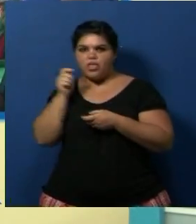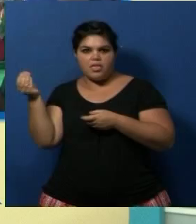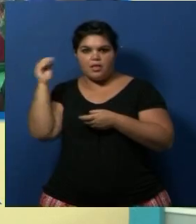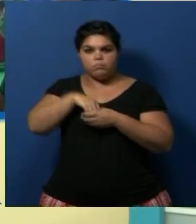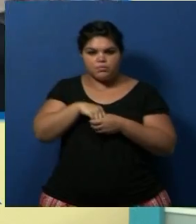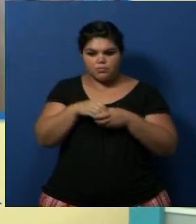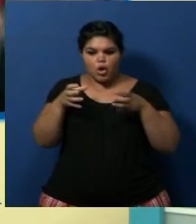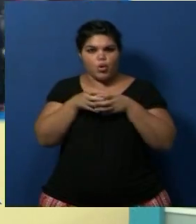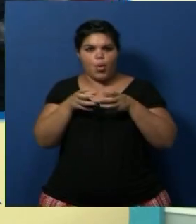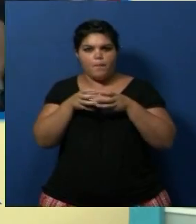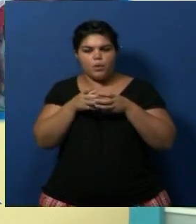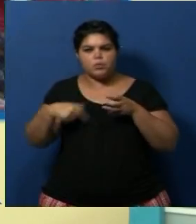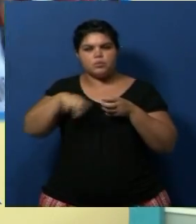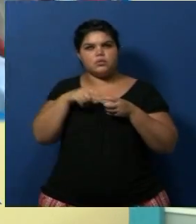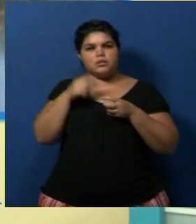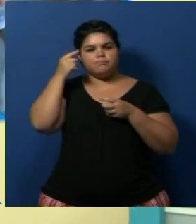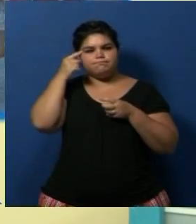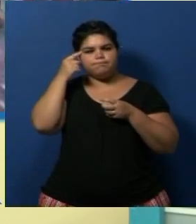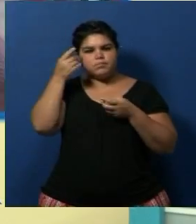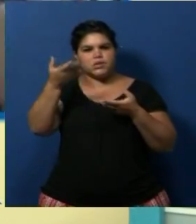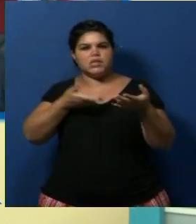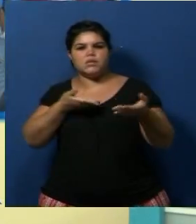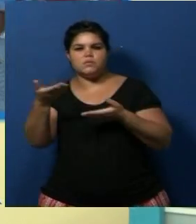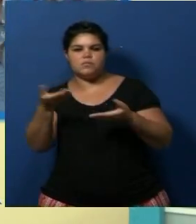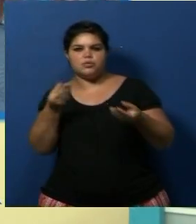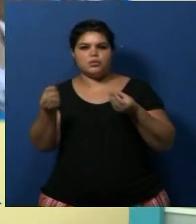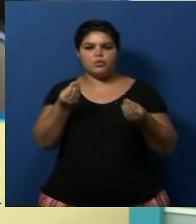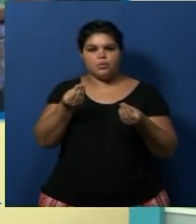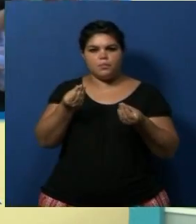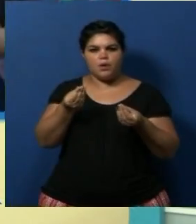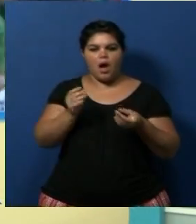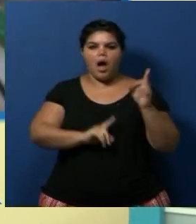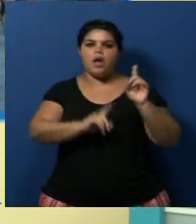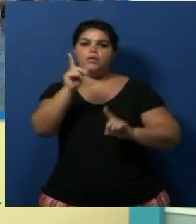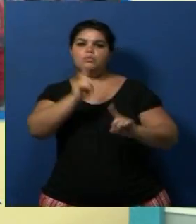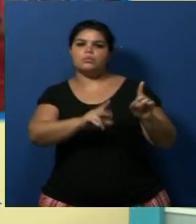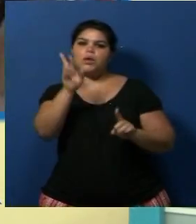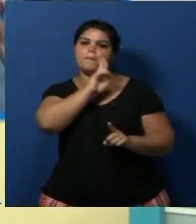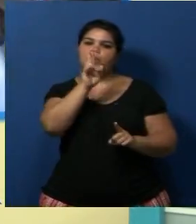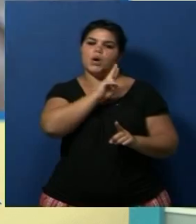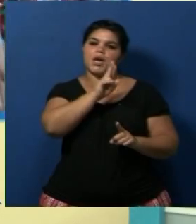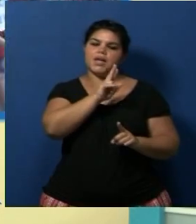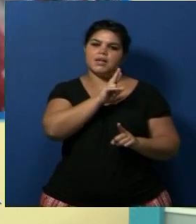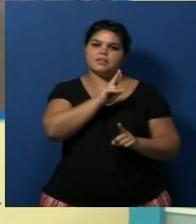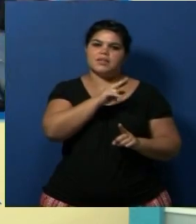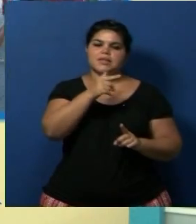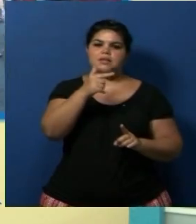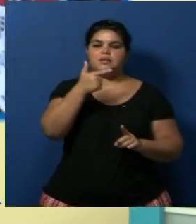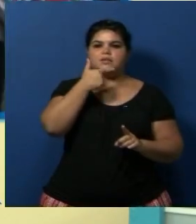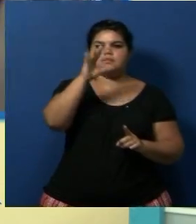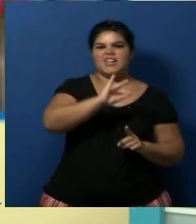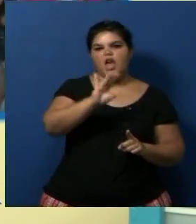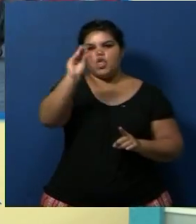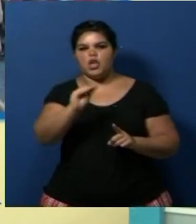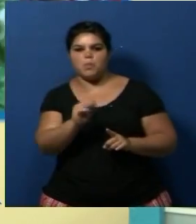nosotras estudiamos cuál es la postura que tienen algunas mujeres legisladoras de la provincia sobre